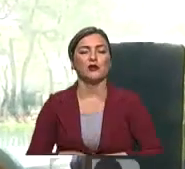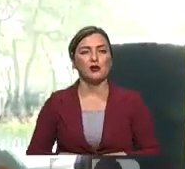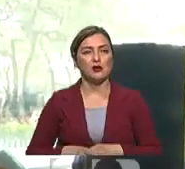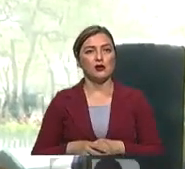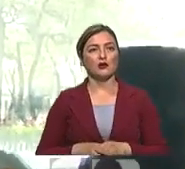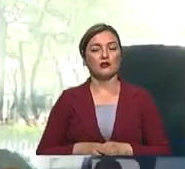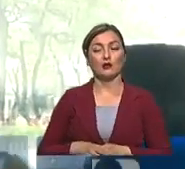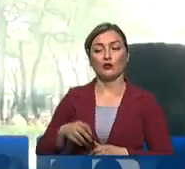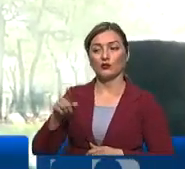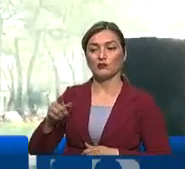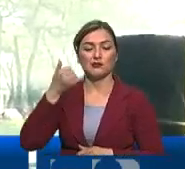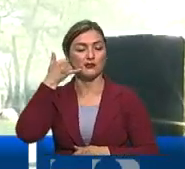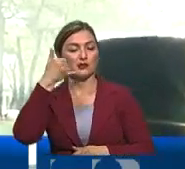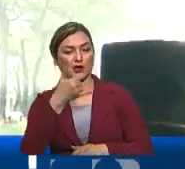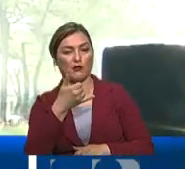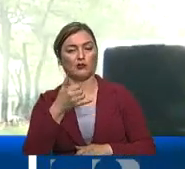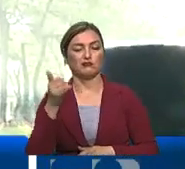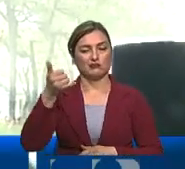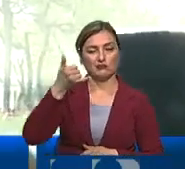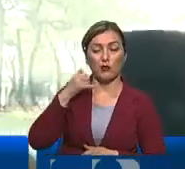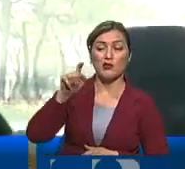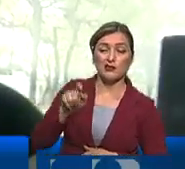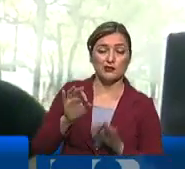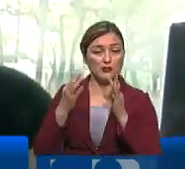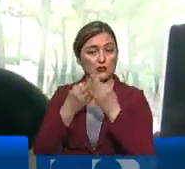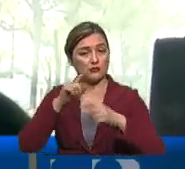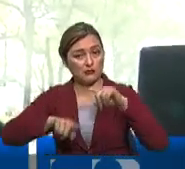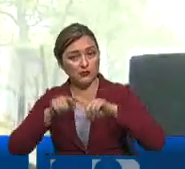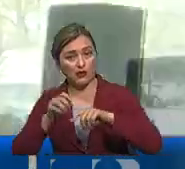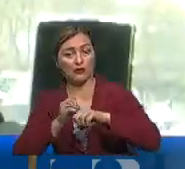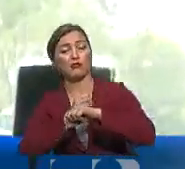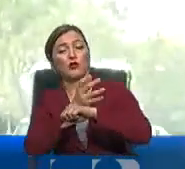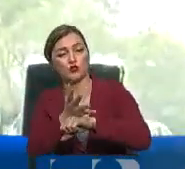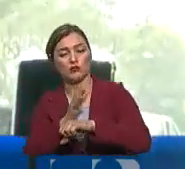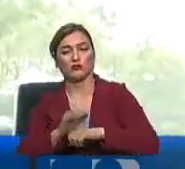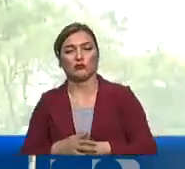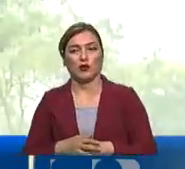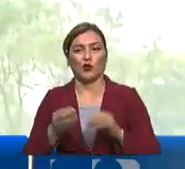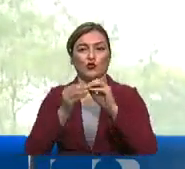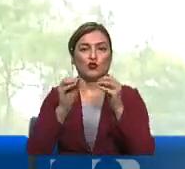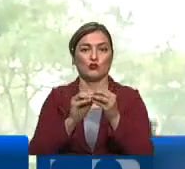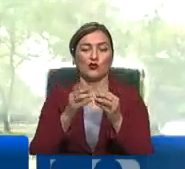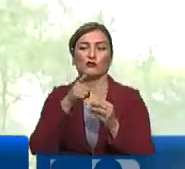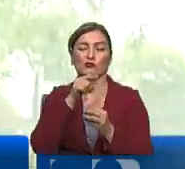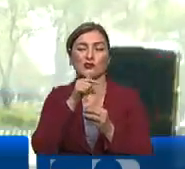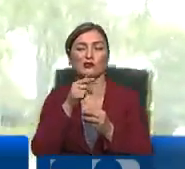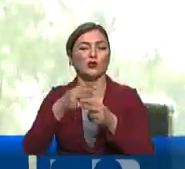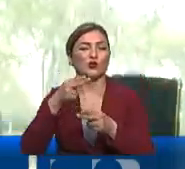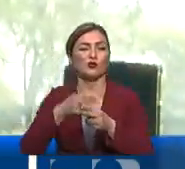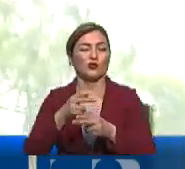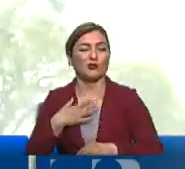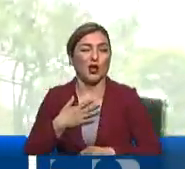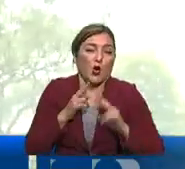Catalina García, me llama. Si usted necesita un familiar o amigo, me refiere. Si no me da un número de referencia, un nombre de referencia